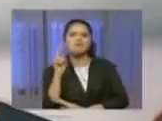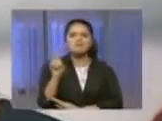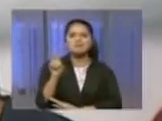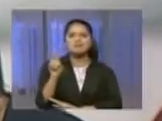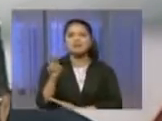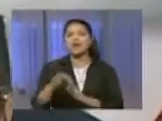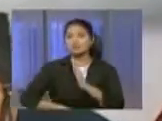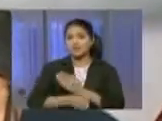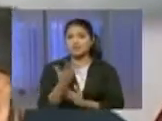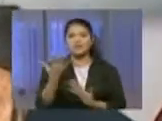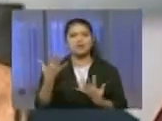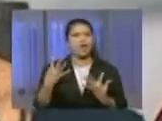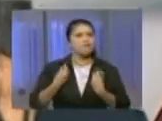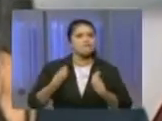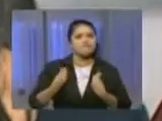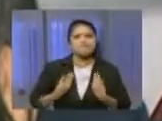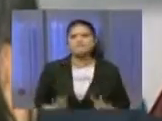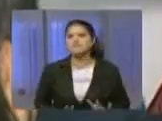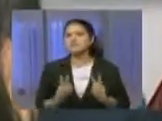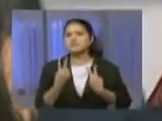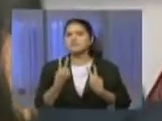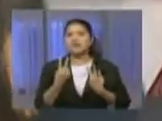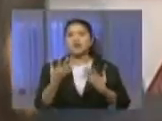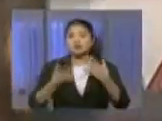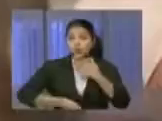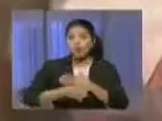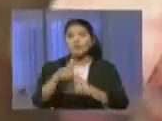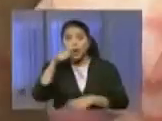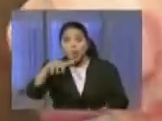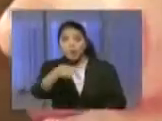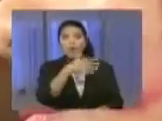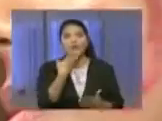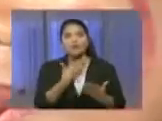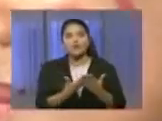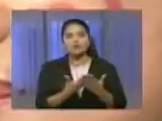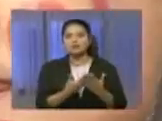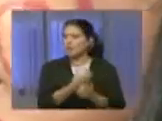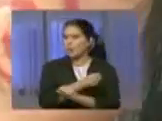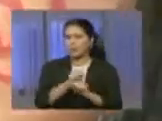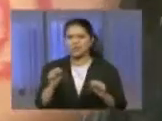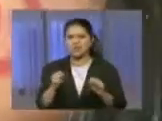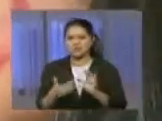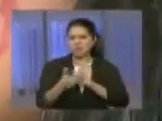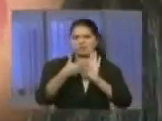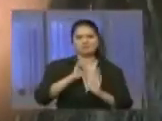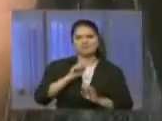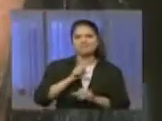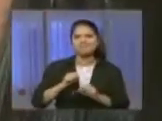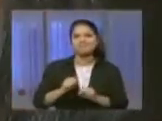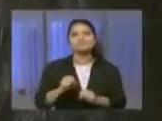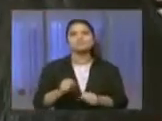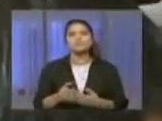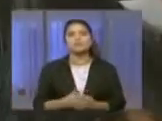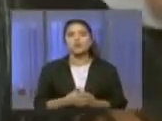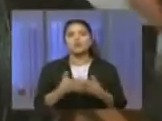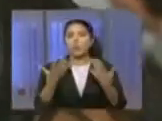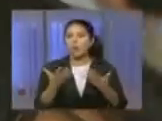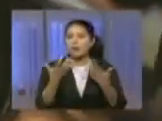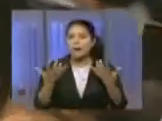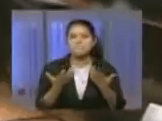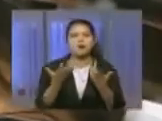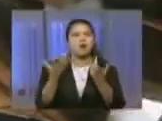representa vida de los pueblos todavía admirado por los pueblos no pudieron con nosotros nos quemaron nos